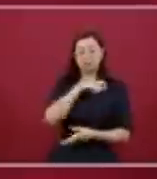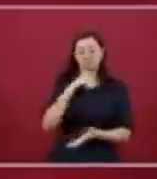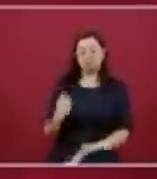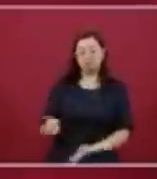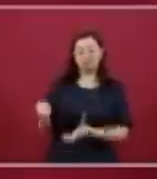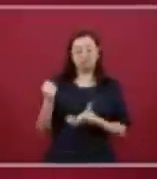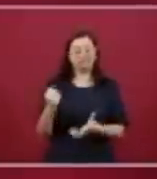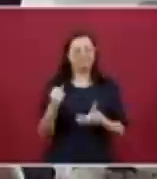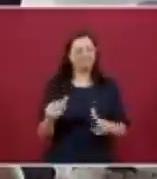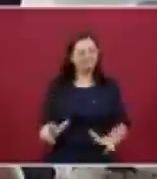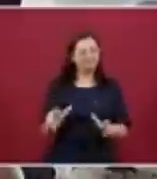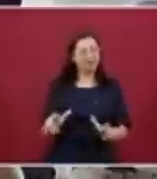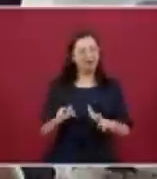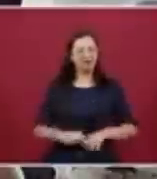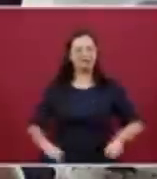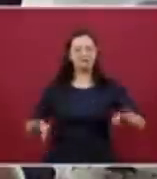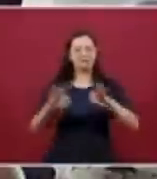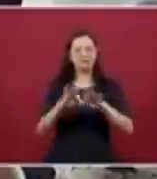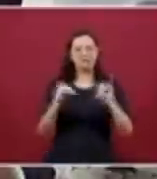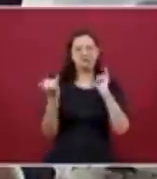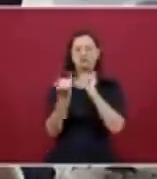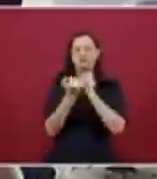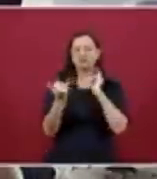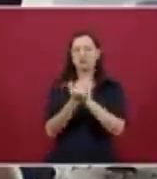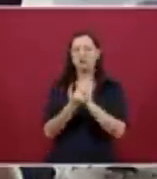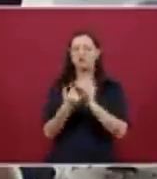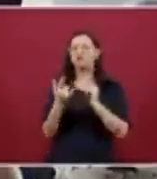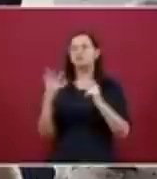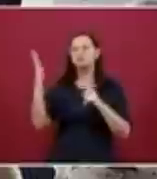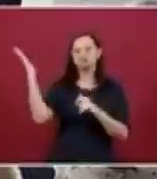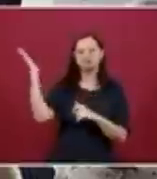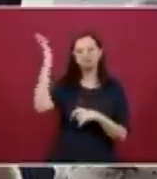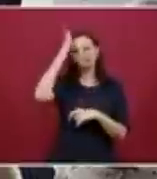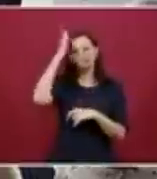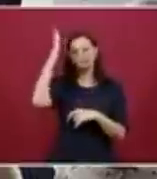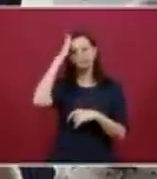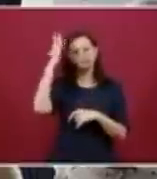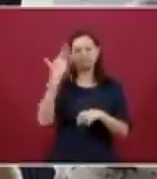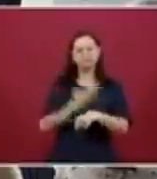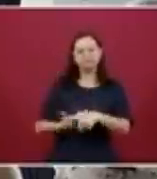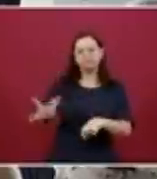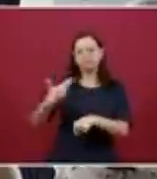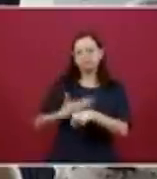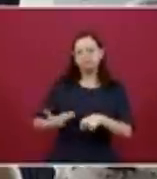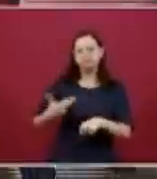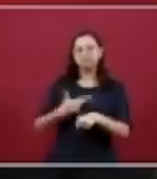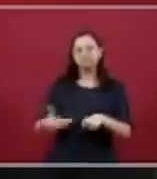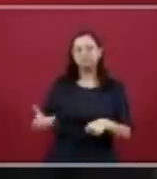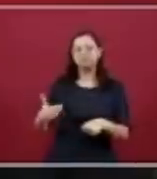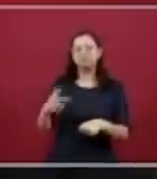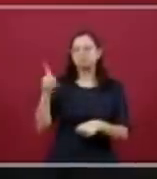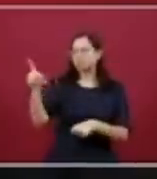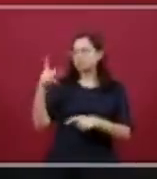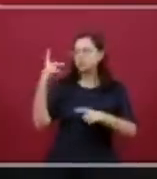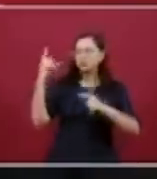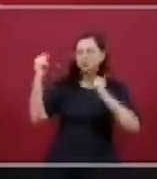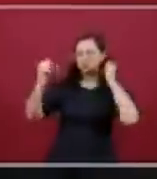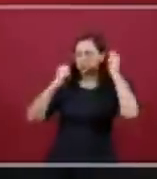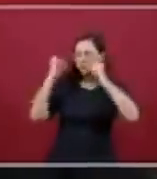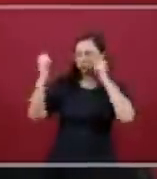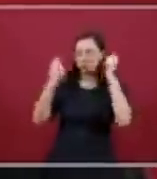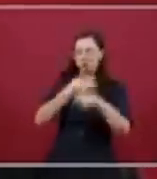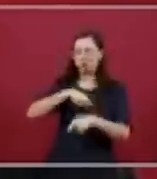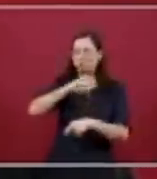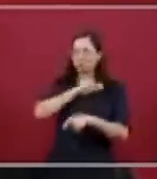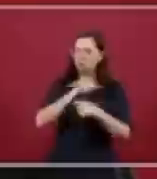de turoperadores, en donde sigue marchando el turismo español. Aunque el turismo